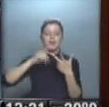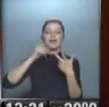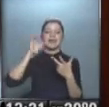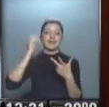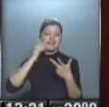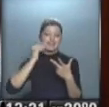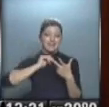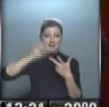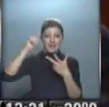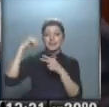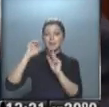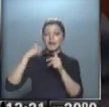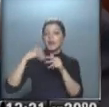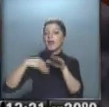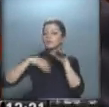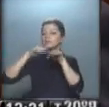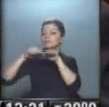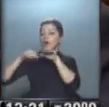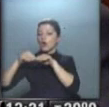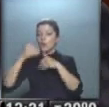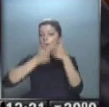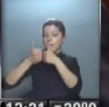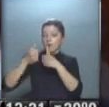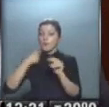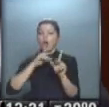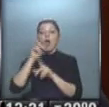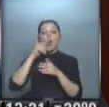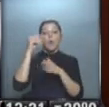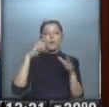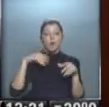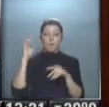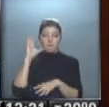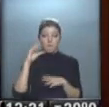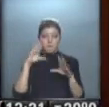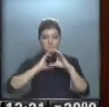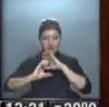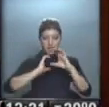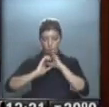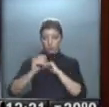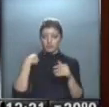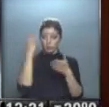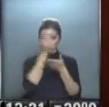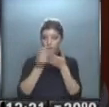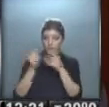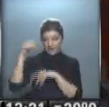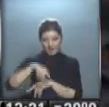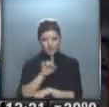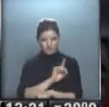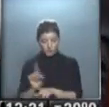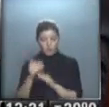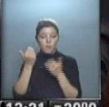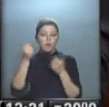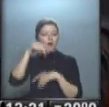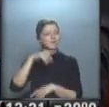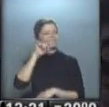superposición. Es más, hay países que regulan también la superposición con medios gráficos, cosa que no sucede en la Argentina. Pero también acá hay una pregunta, ¿por qué la Cámara dice